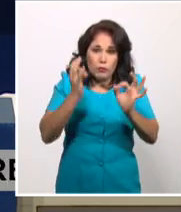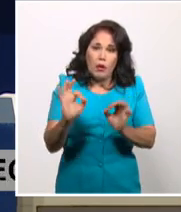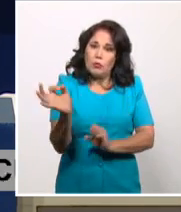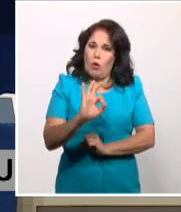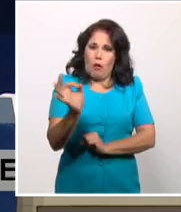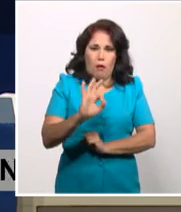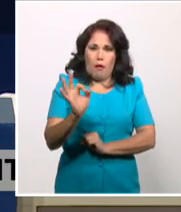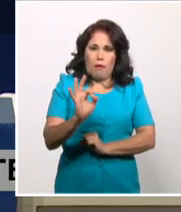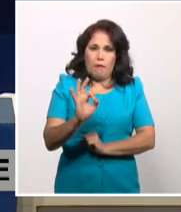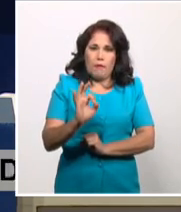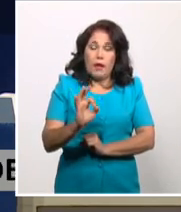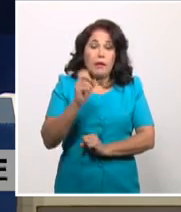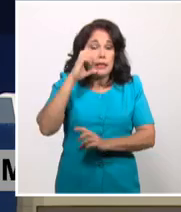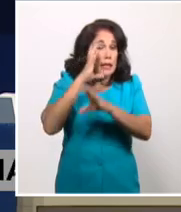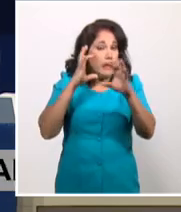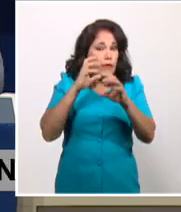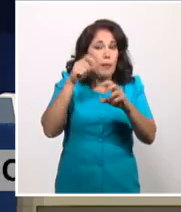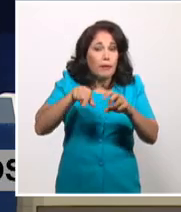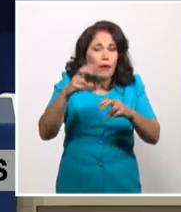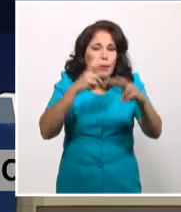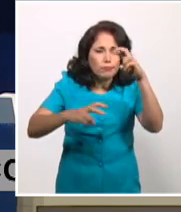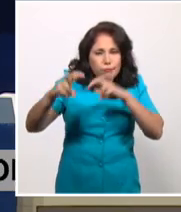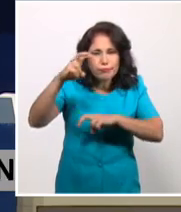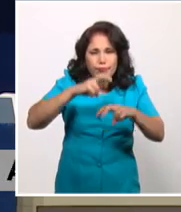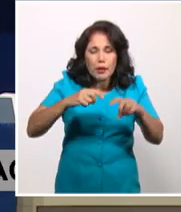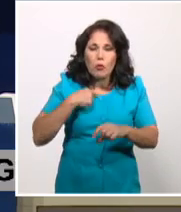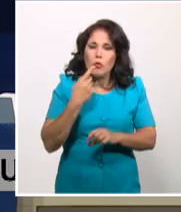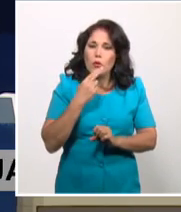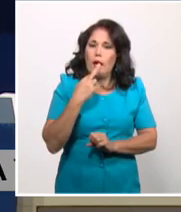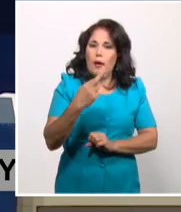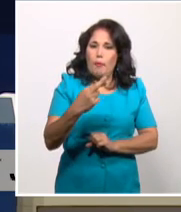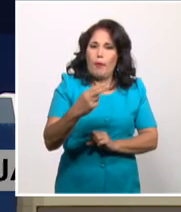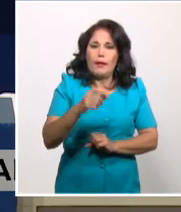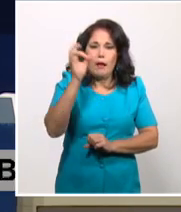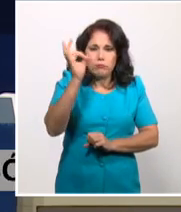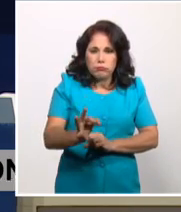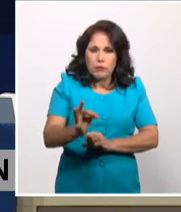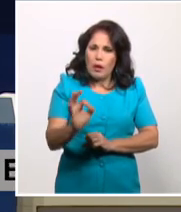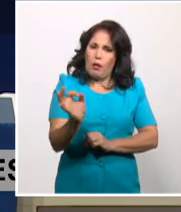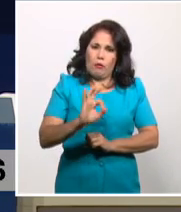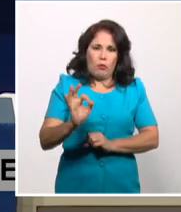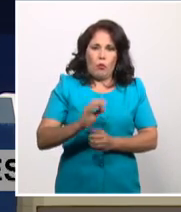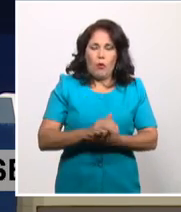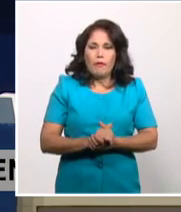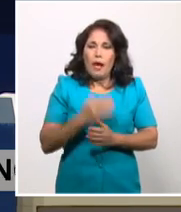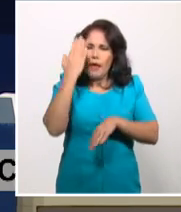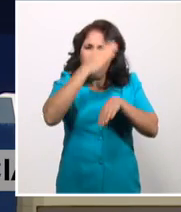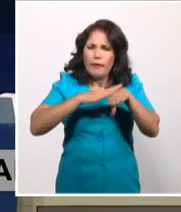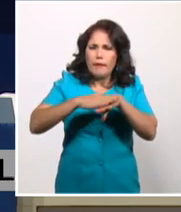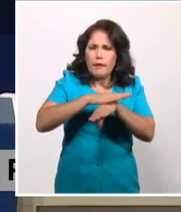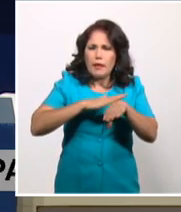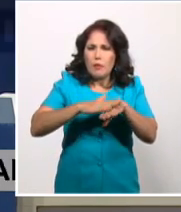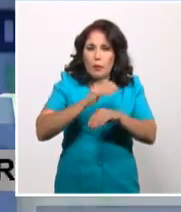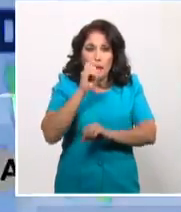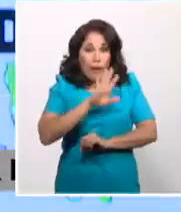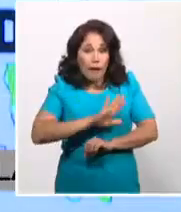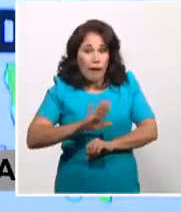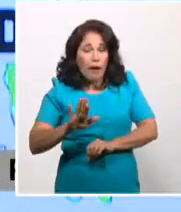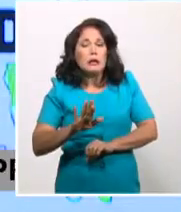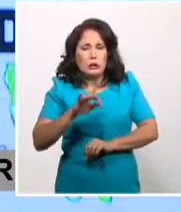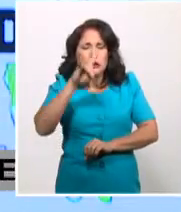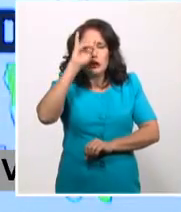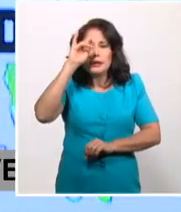tenemos argumentado científicamente como para dar nosotros una información acá. Oye, discúlpame, que ¿ya tú acabaste? Sí,